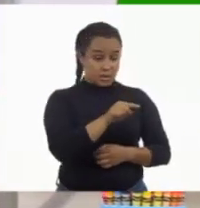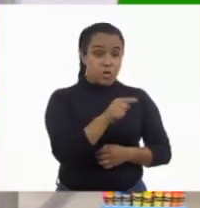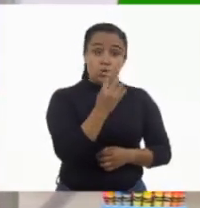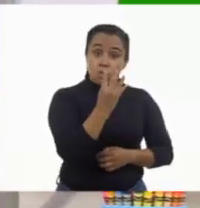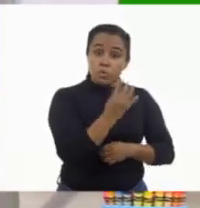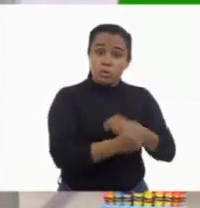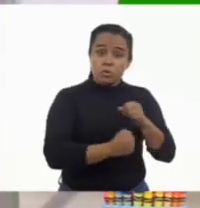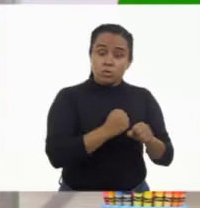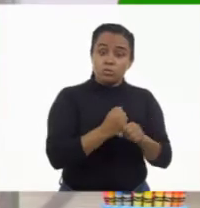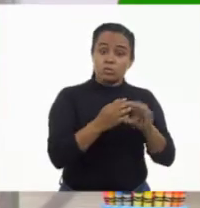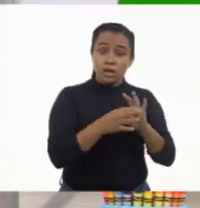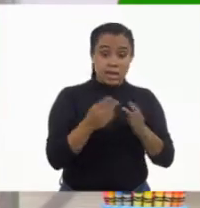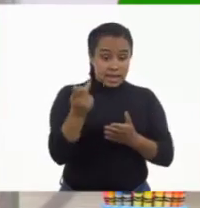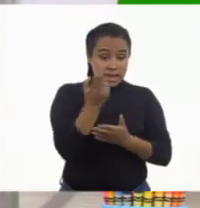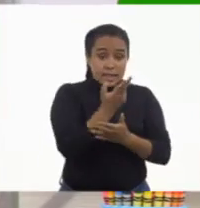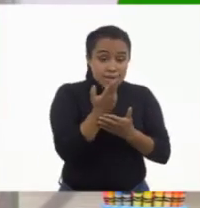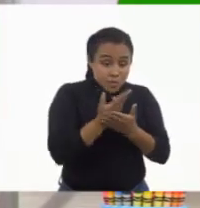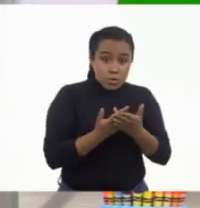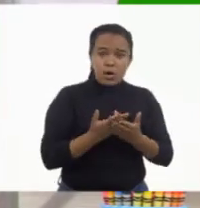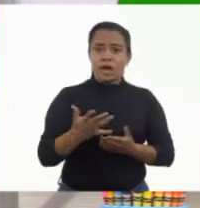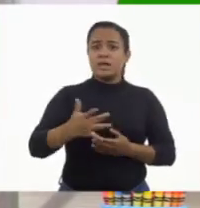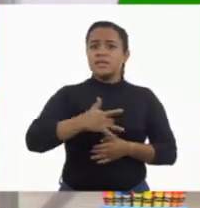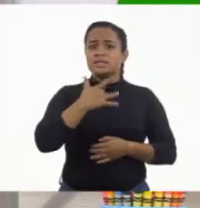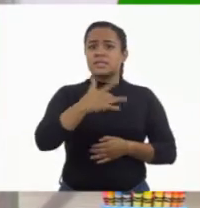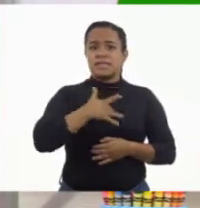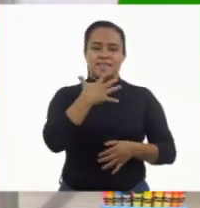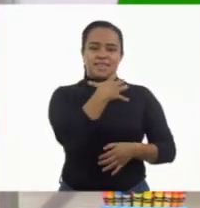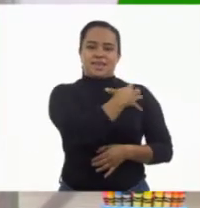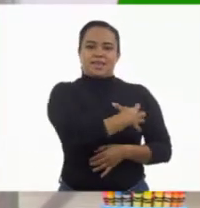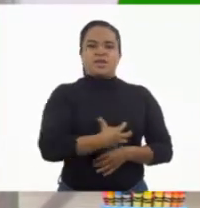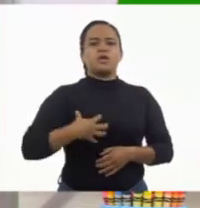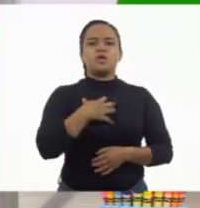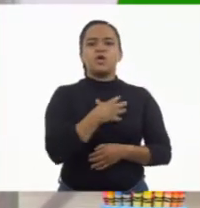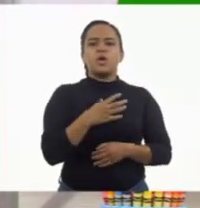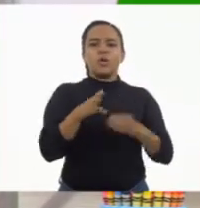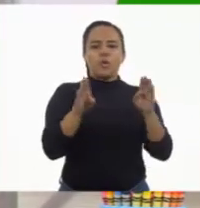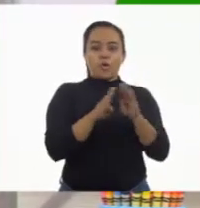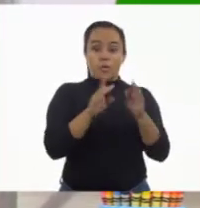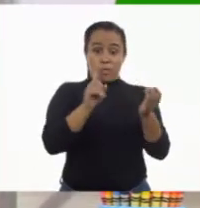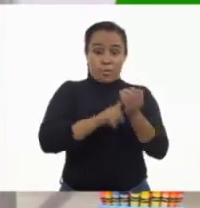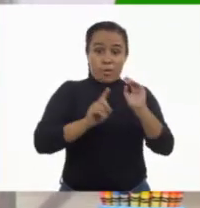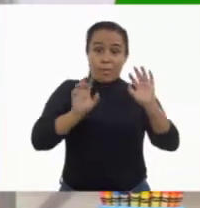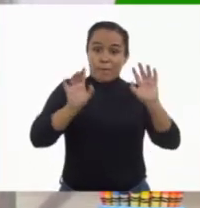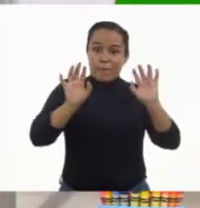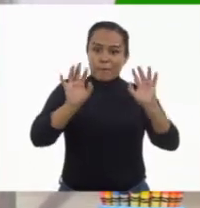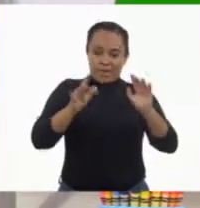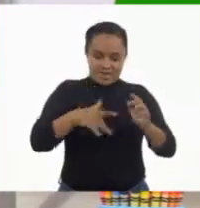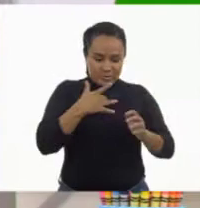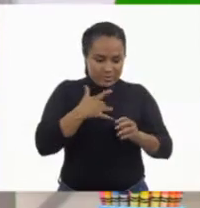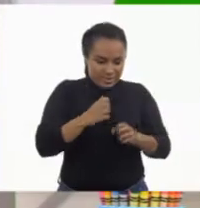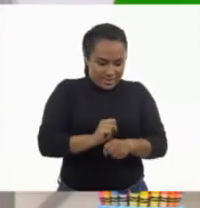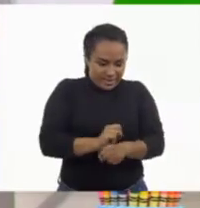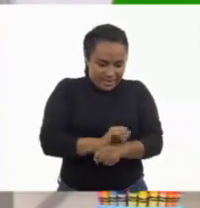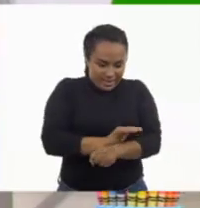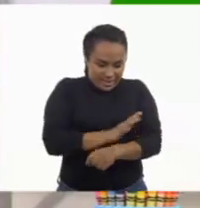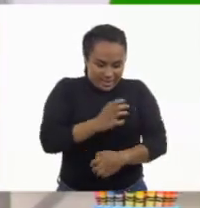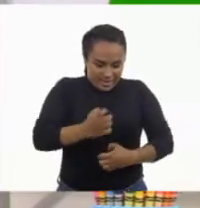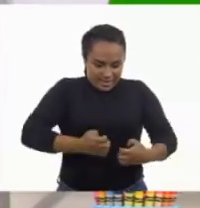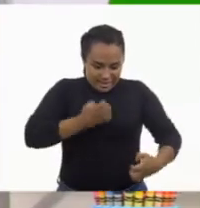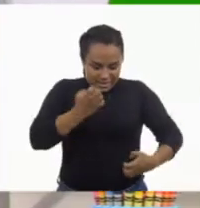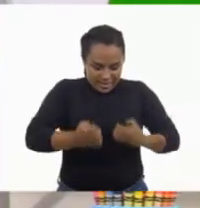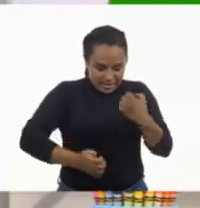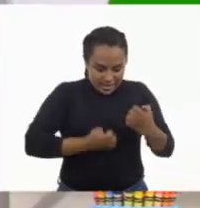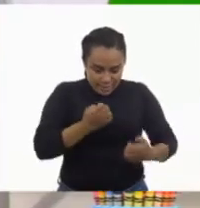nos platica que dibujar lo pone muy alegre y siente cómo sus manos se emocionan y comienza a